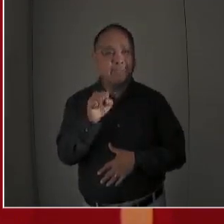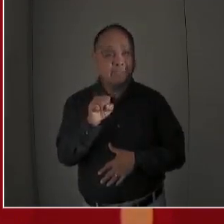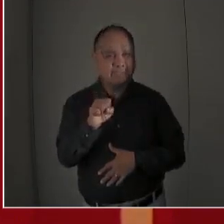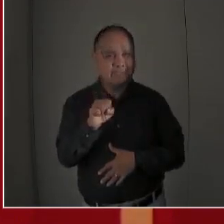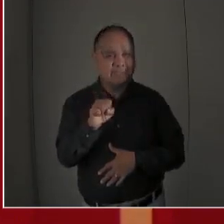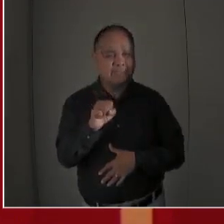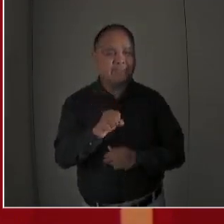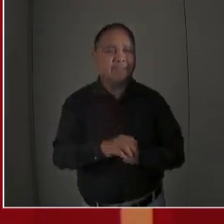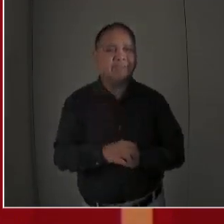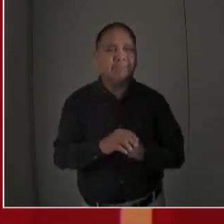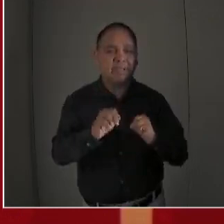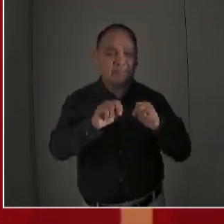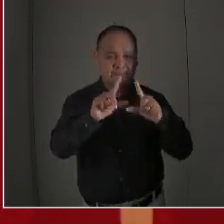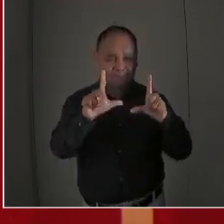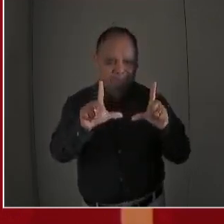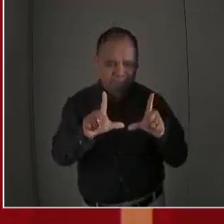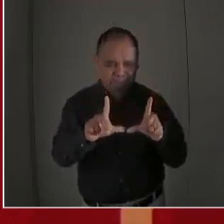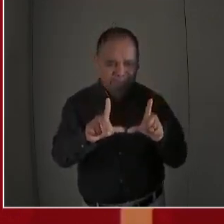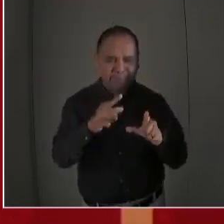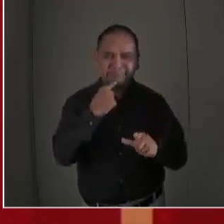último párrafo dice así: